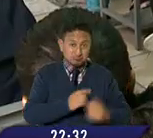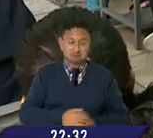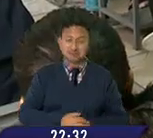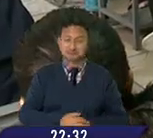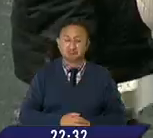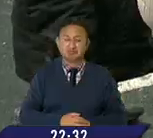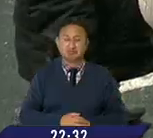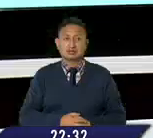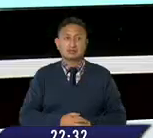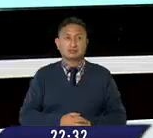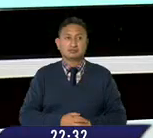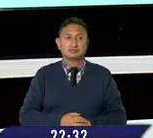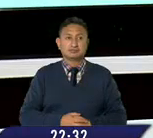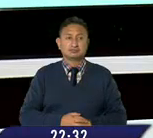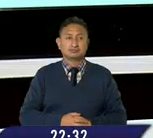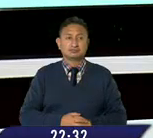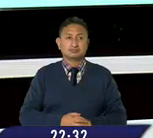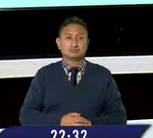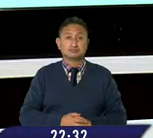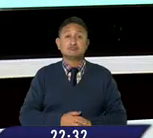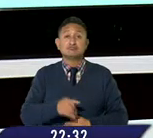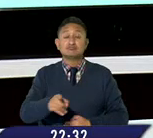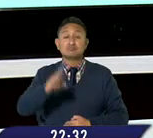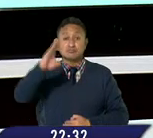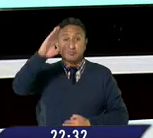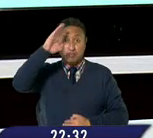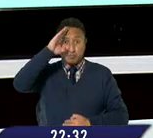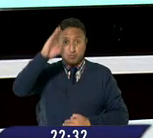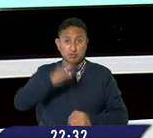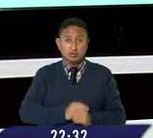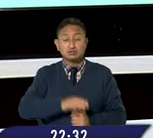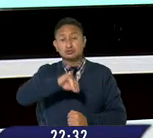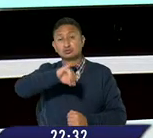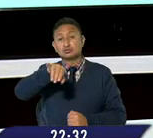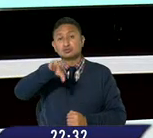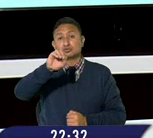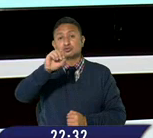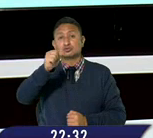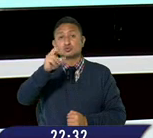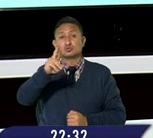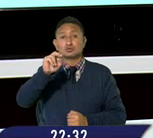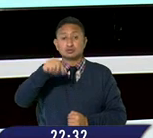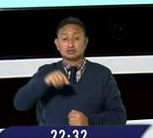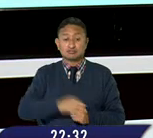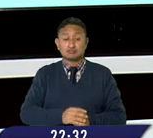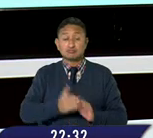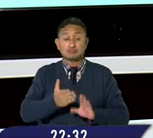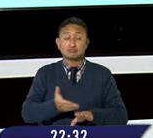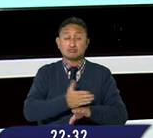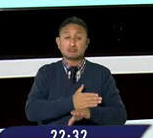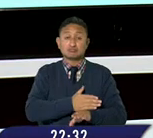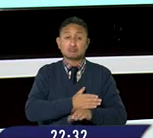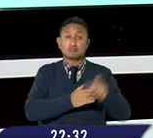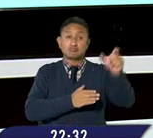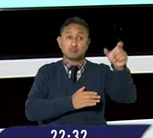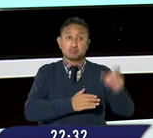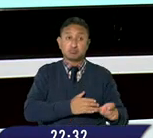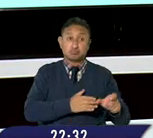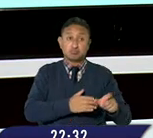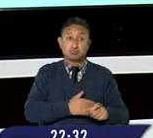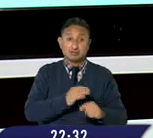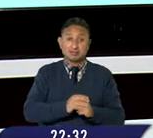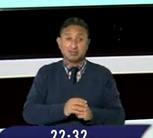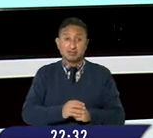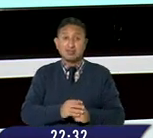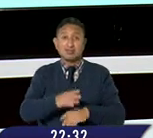Rosero. El policía Josué Mero, quien fue atacado con un machete por un fanático religioso en